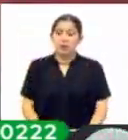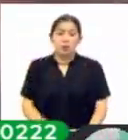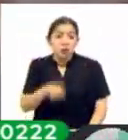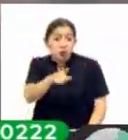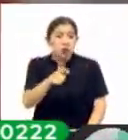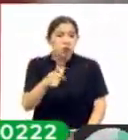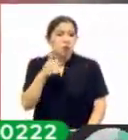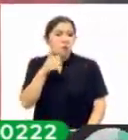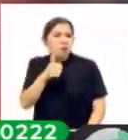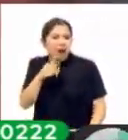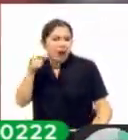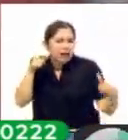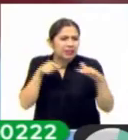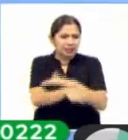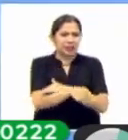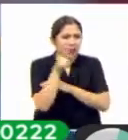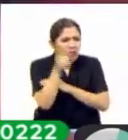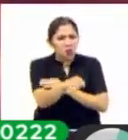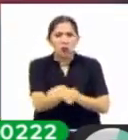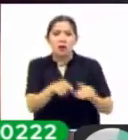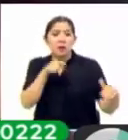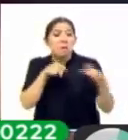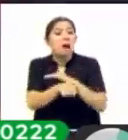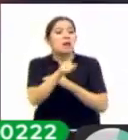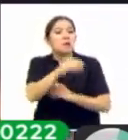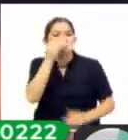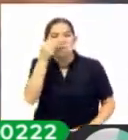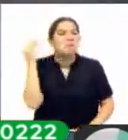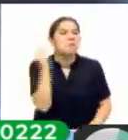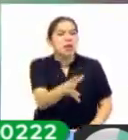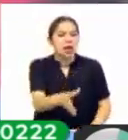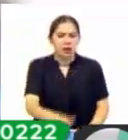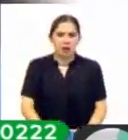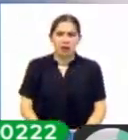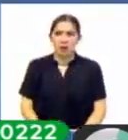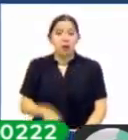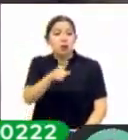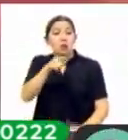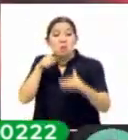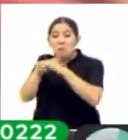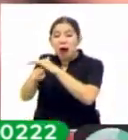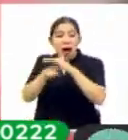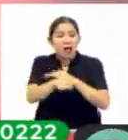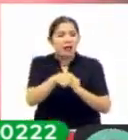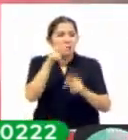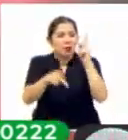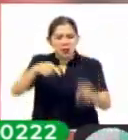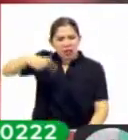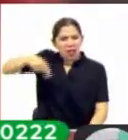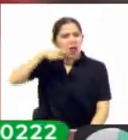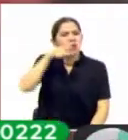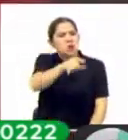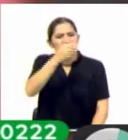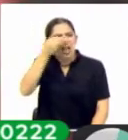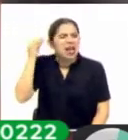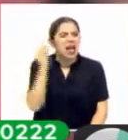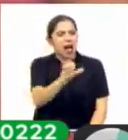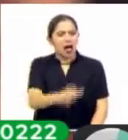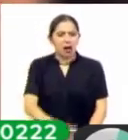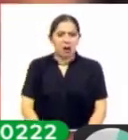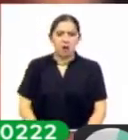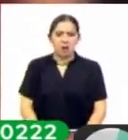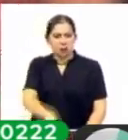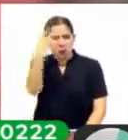asesina! ¡Asesina de mierda! ¡Has matado a gente quinacoyeña, carajo! ¡Quinacoyo